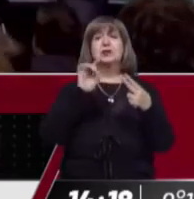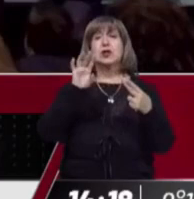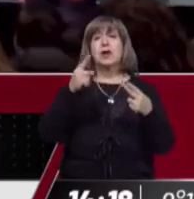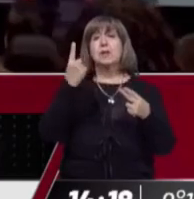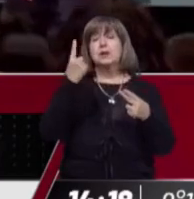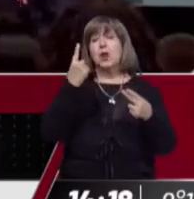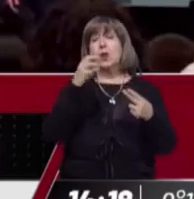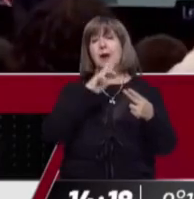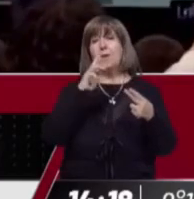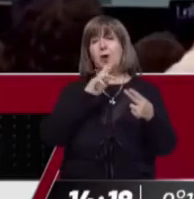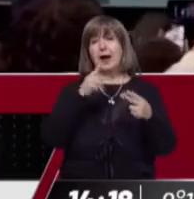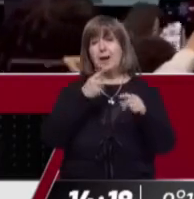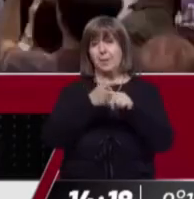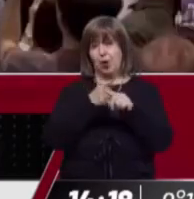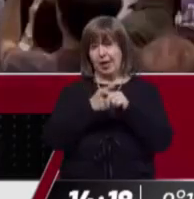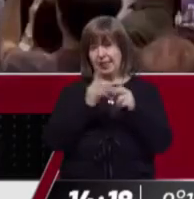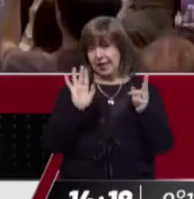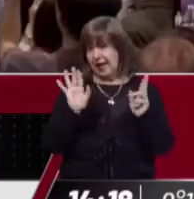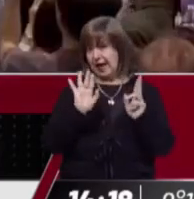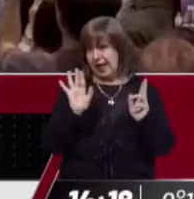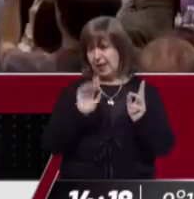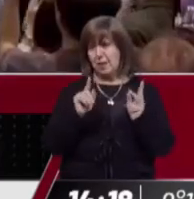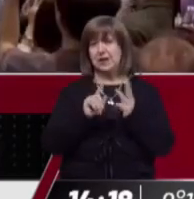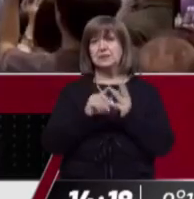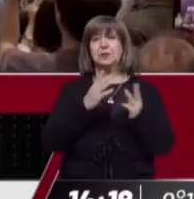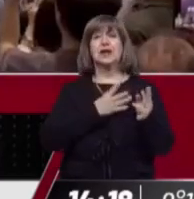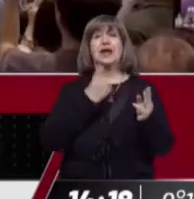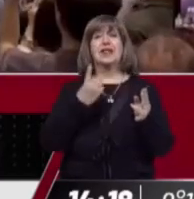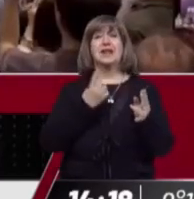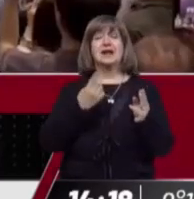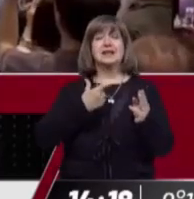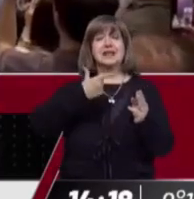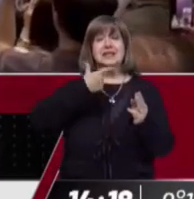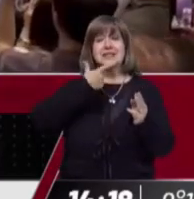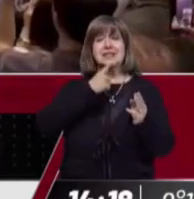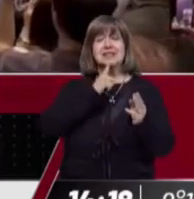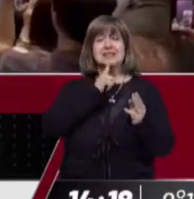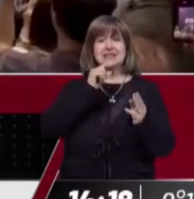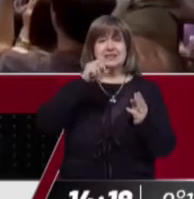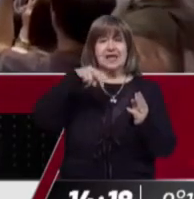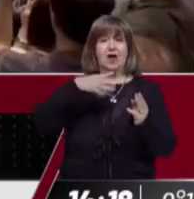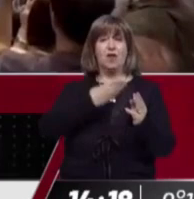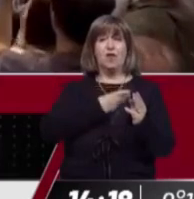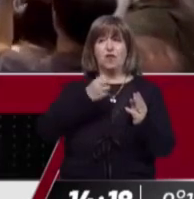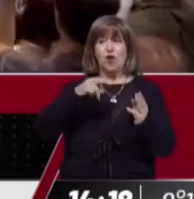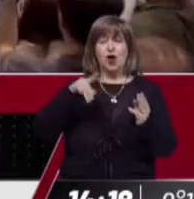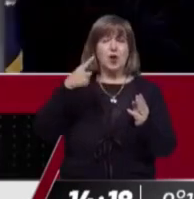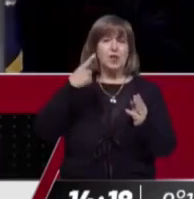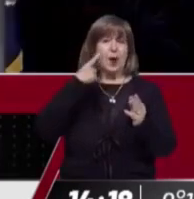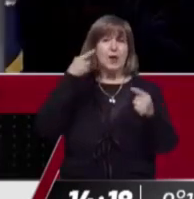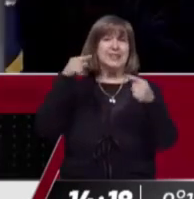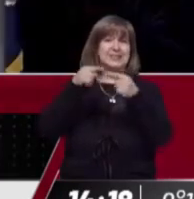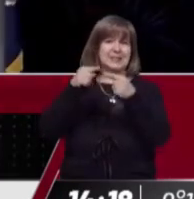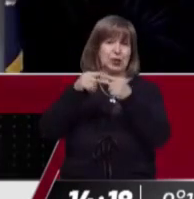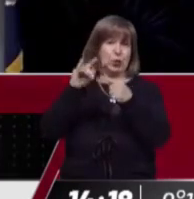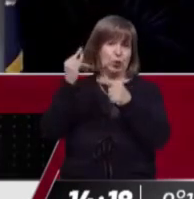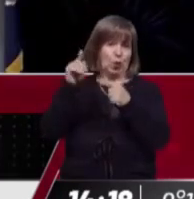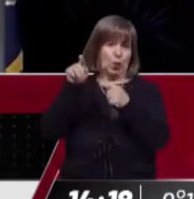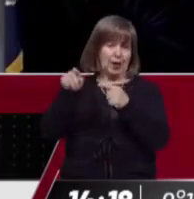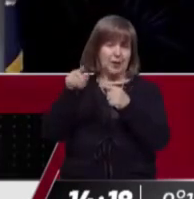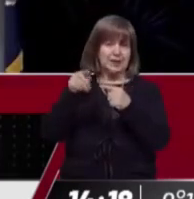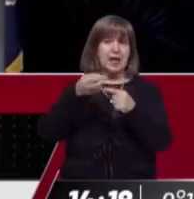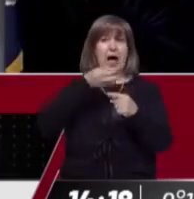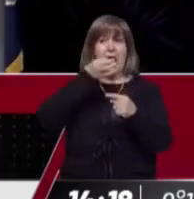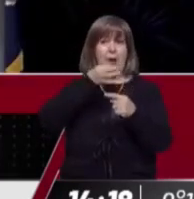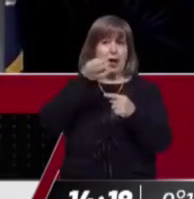muy importante, ¿no? Ella que es la directora de Stanford, de la universidad, bueno, de un instituto de la Universidad de Stanford, donde va a